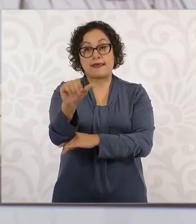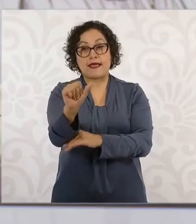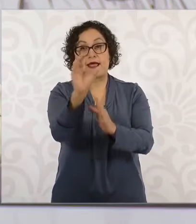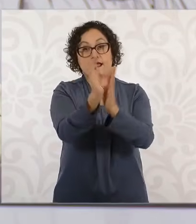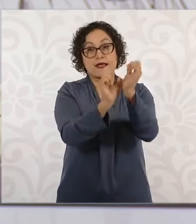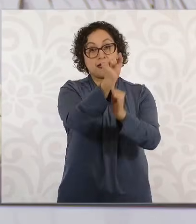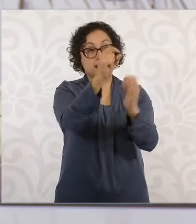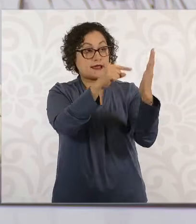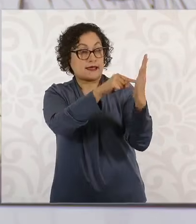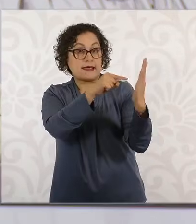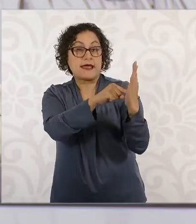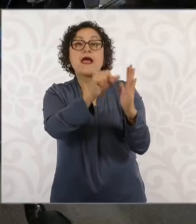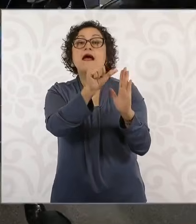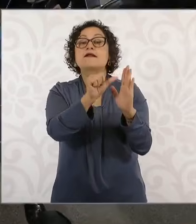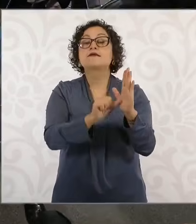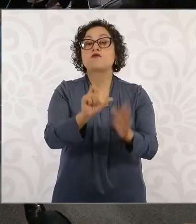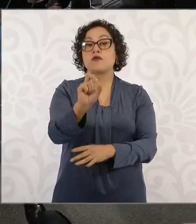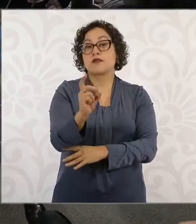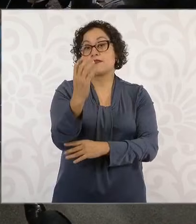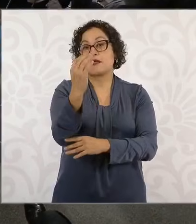pon el artículo 39 constitucional.